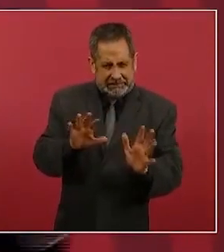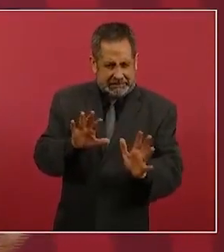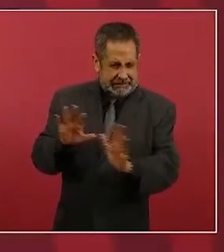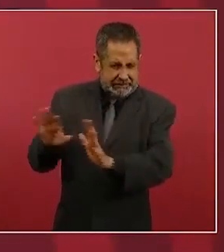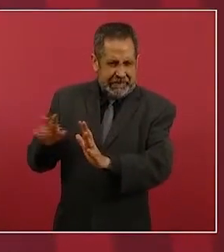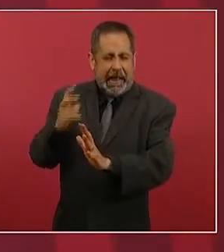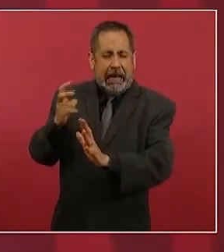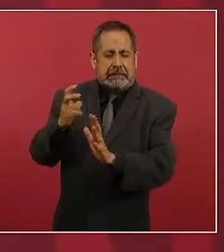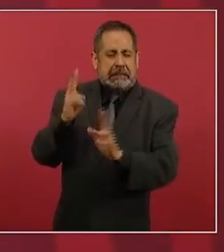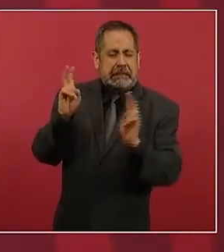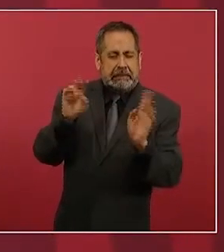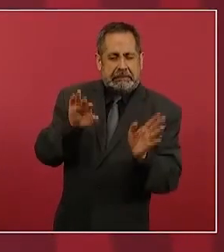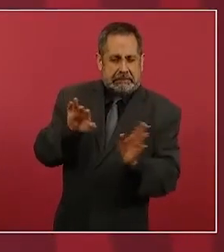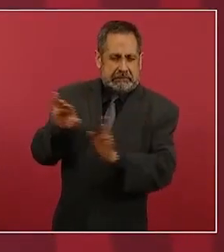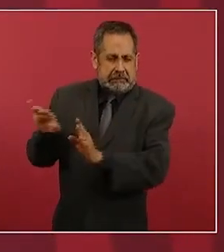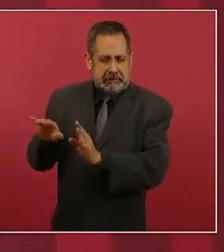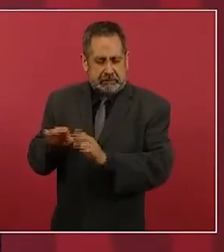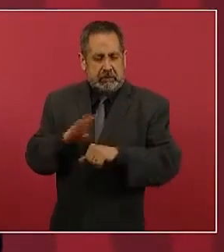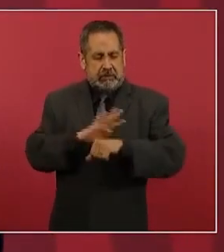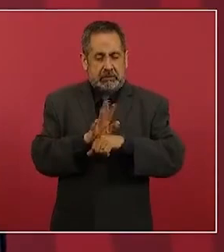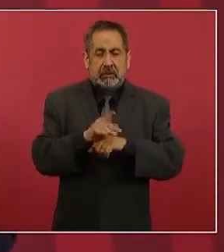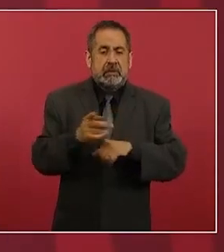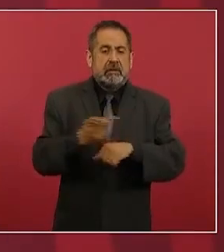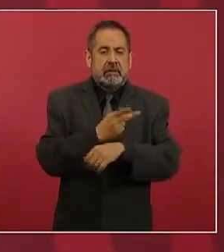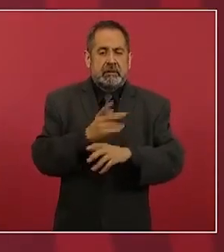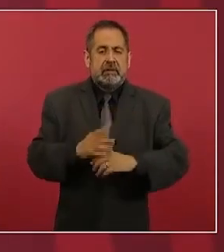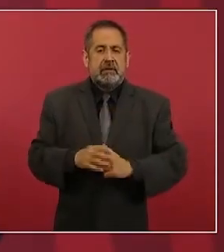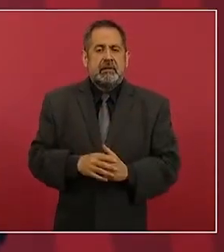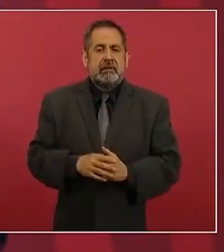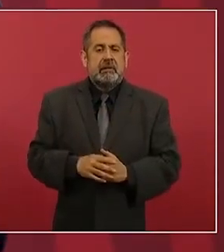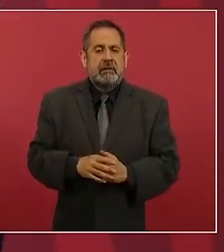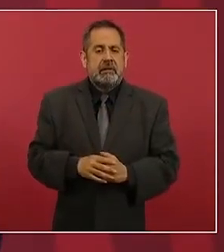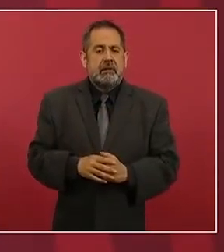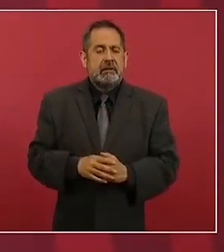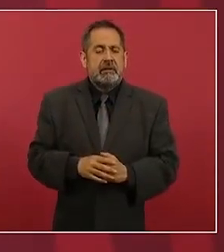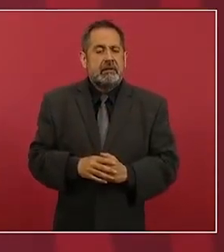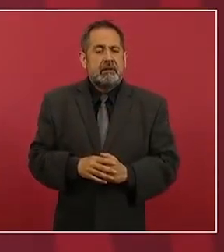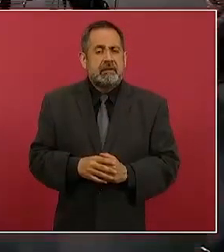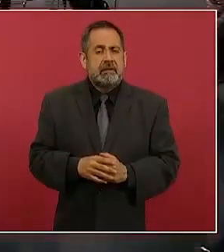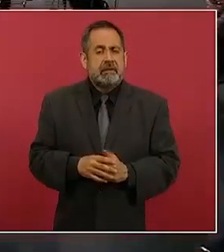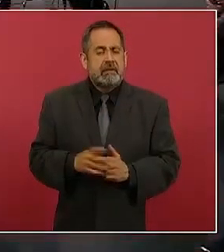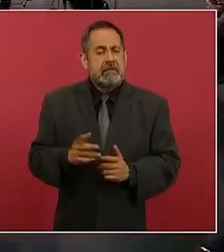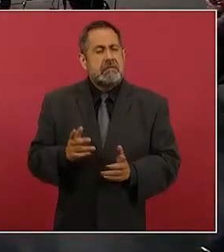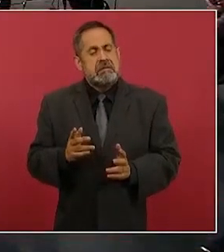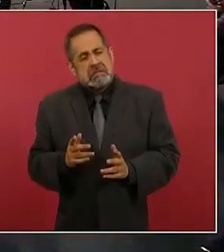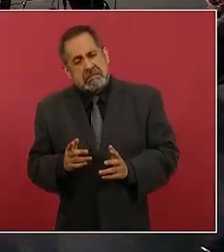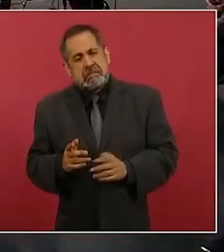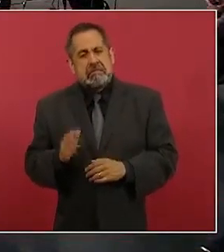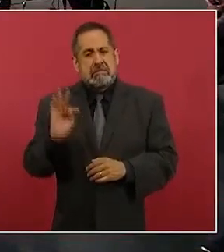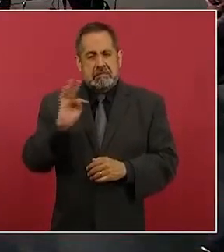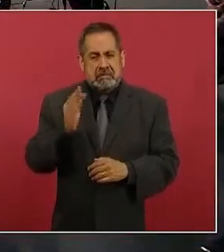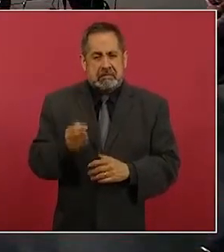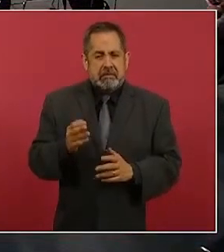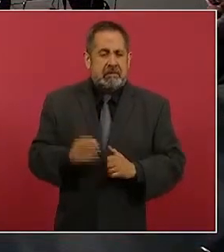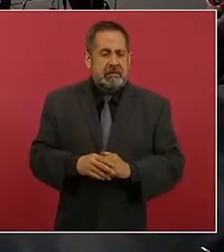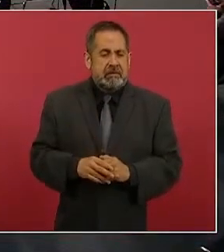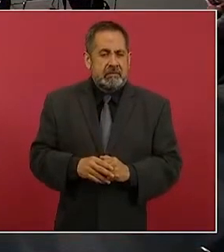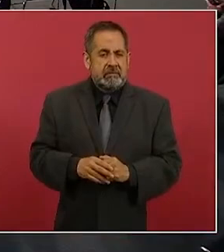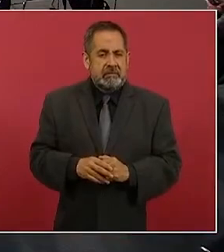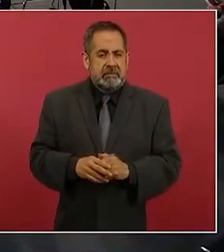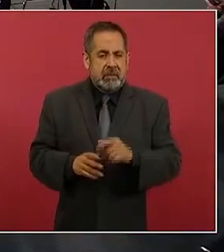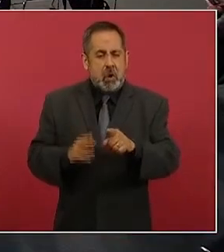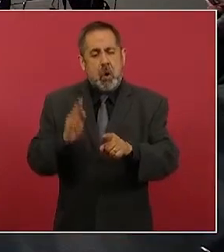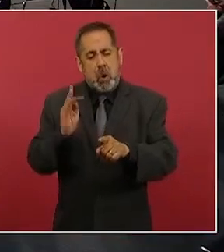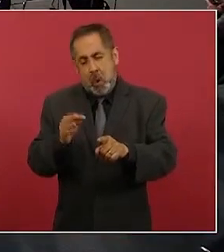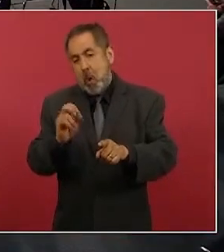hagamos a un lado eso, vamos a aceptar, como dicen los abogados,